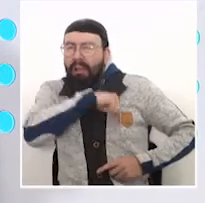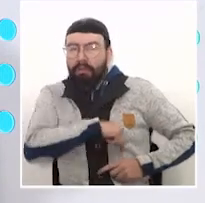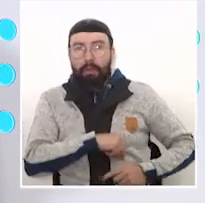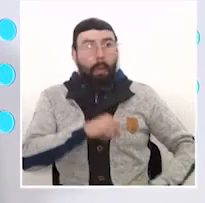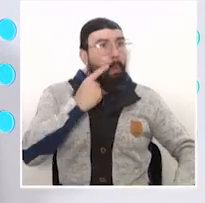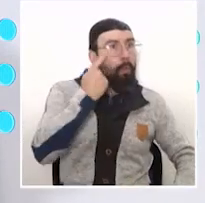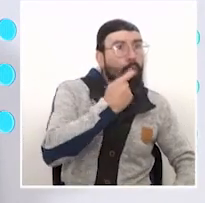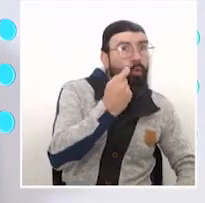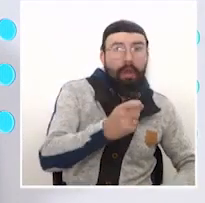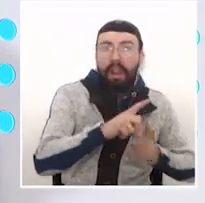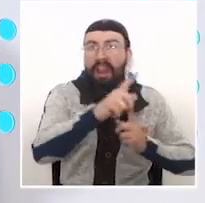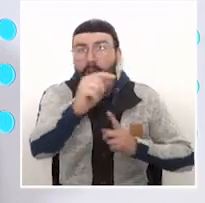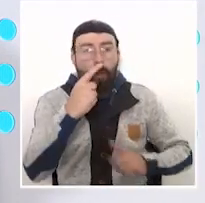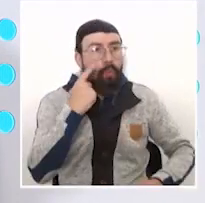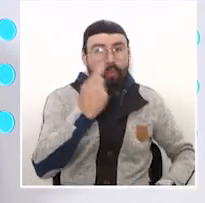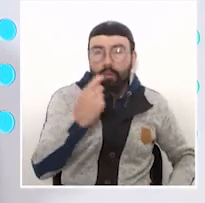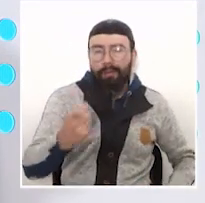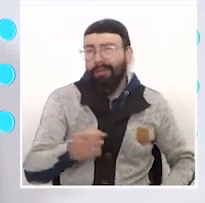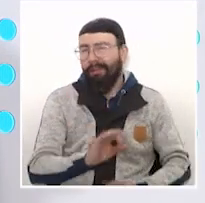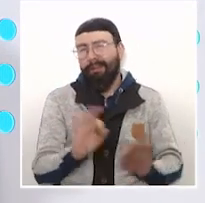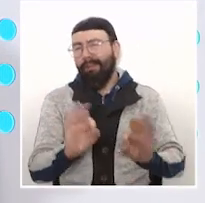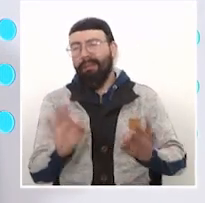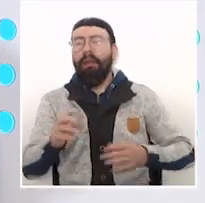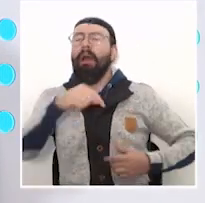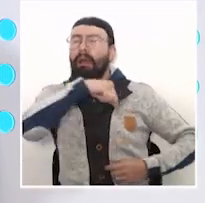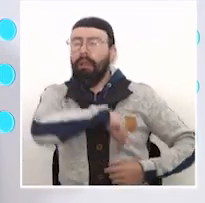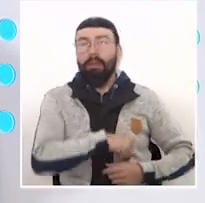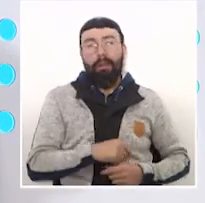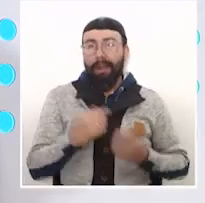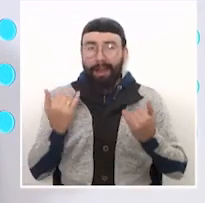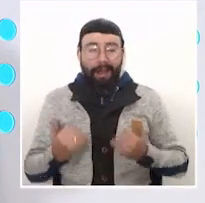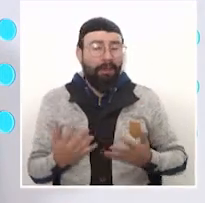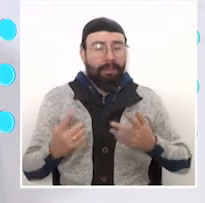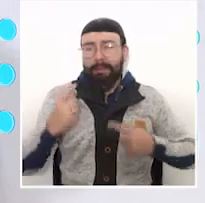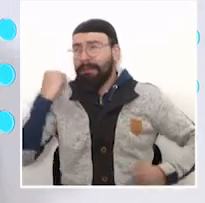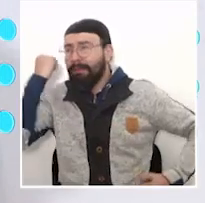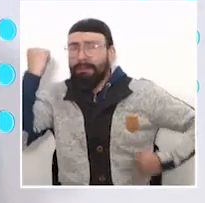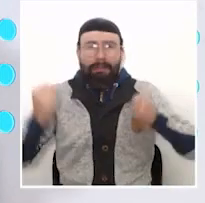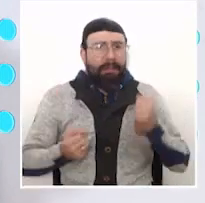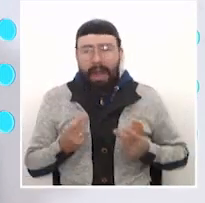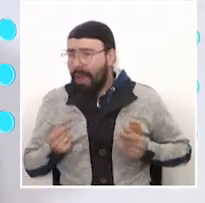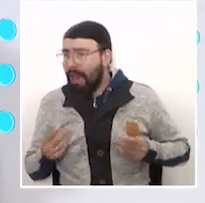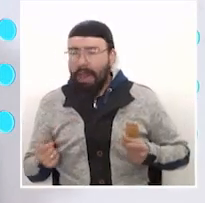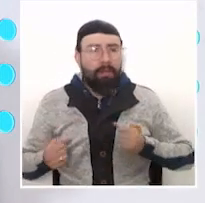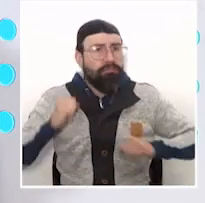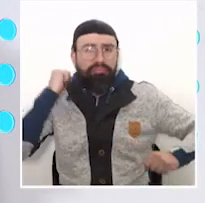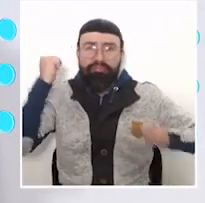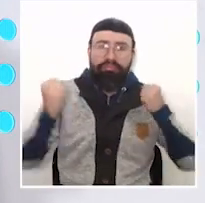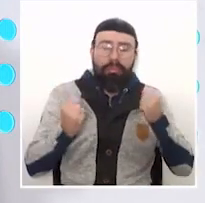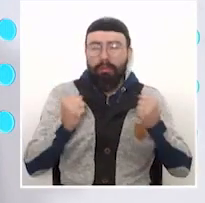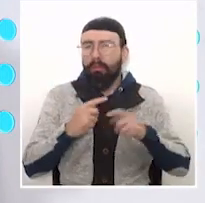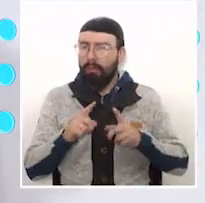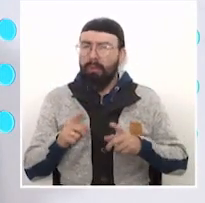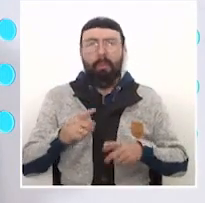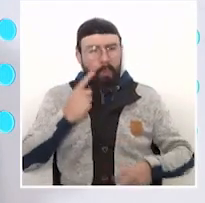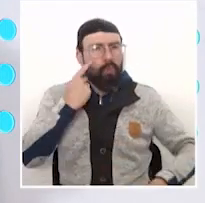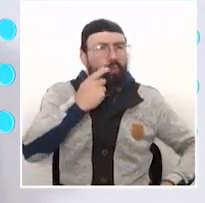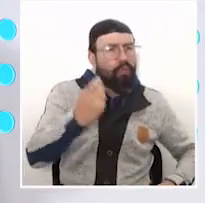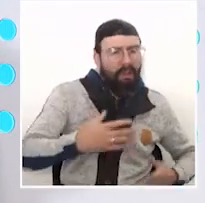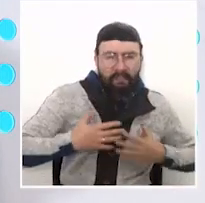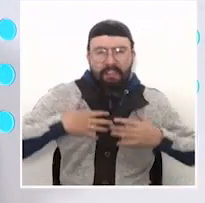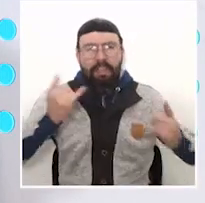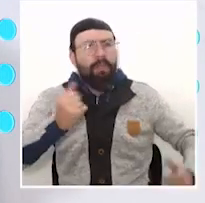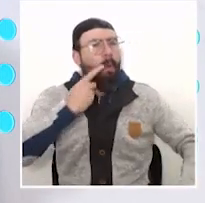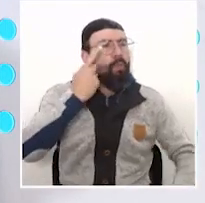este corre-corre del día a día muchas veces nos estresamos, tenemos ansiedad y estamos constantemente buscando la felicidad por fuera